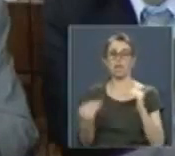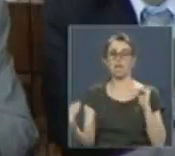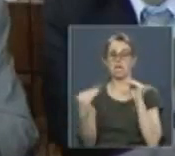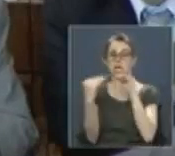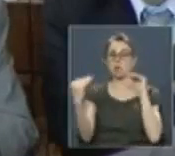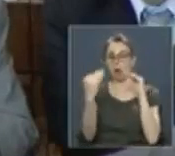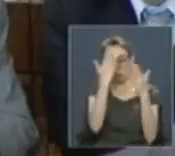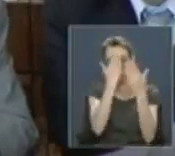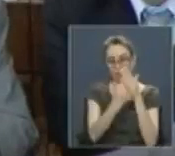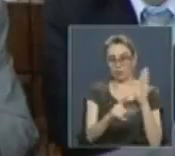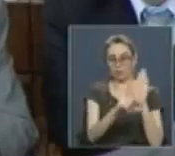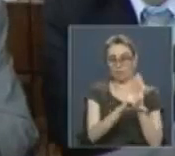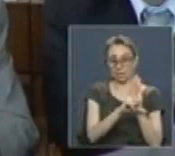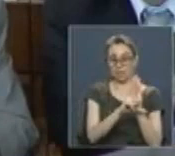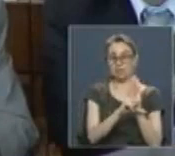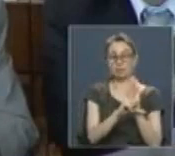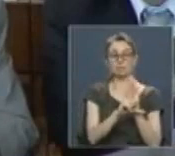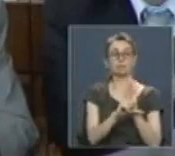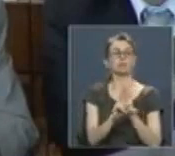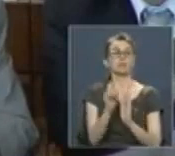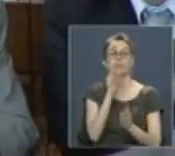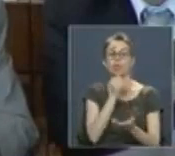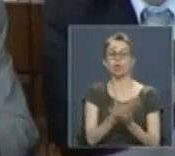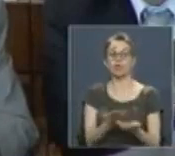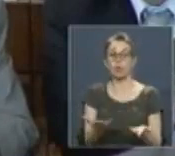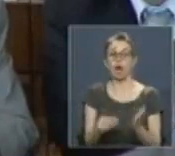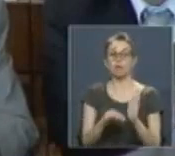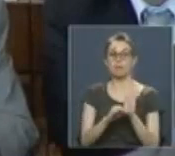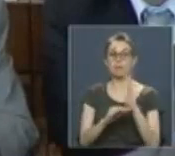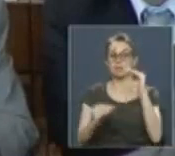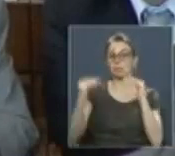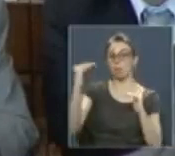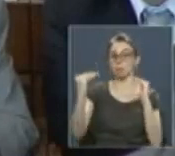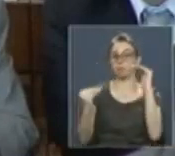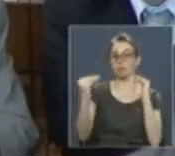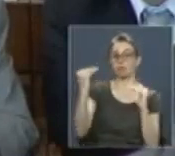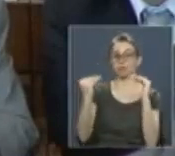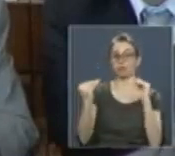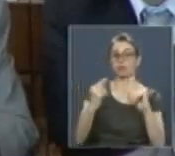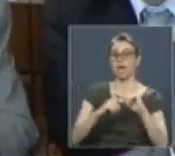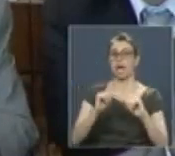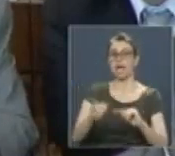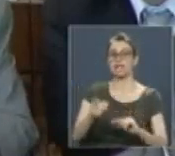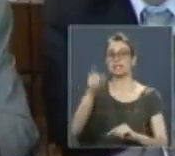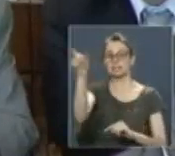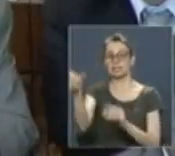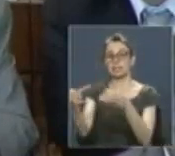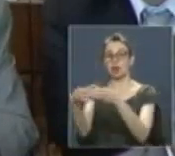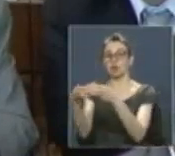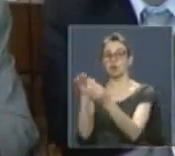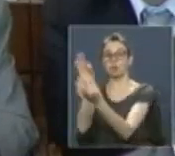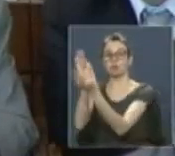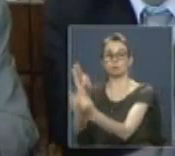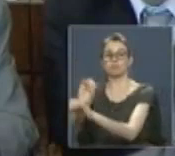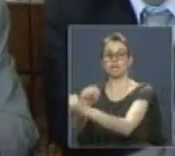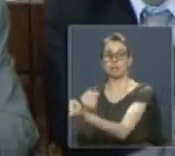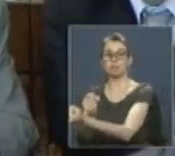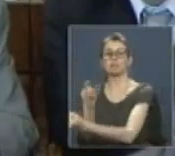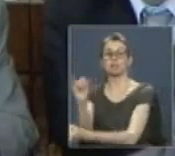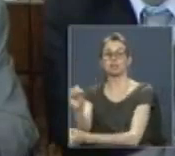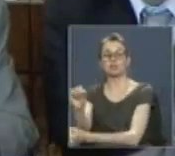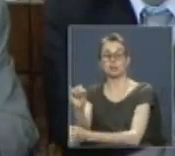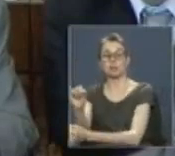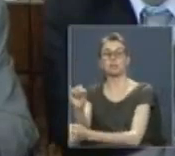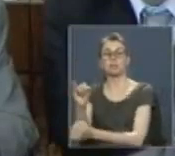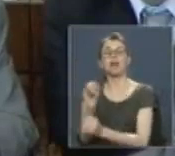ley y donde es dable concluir que no existe la mínima proporcionalidad en exigir este requisito a un grupo específico de reos. Por